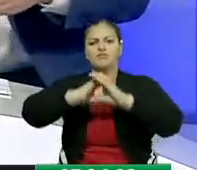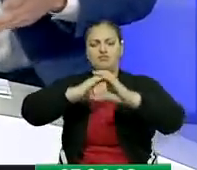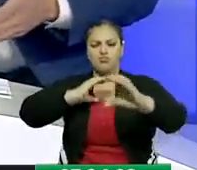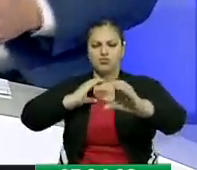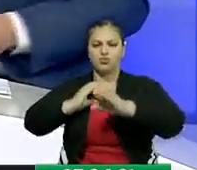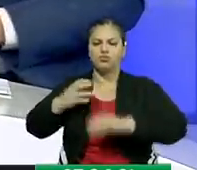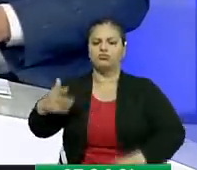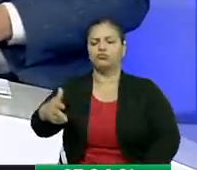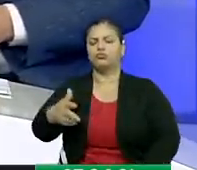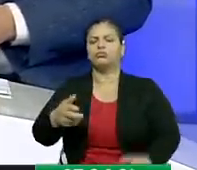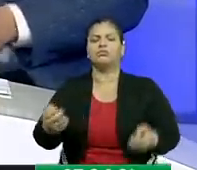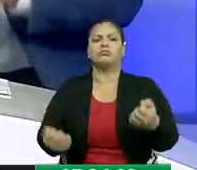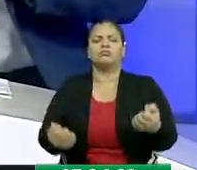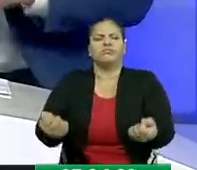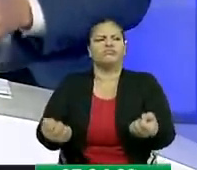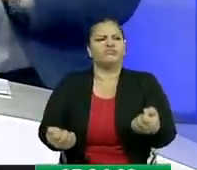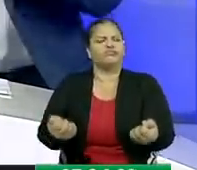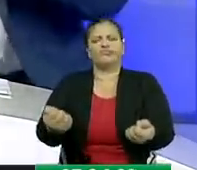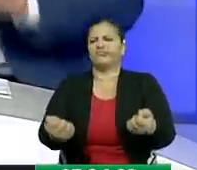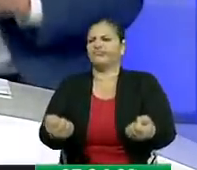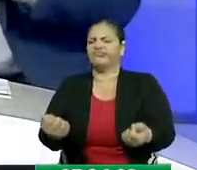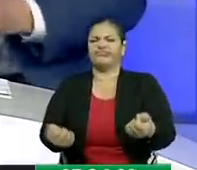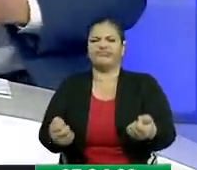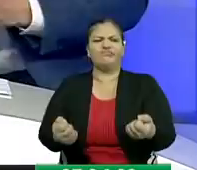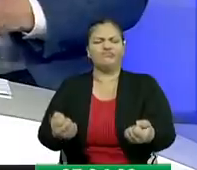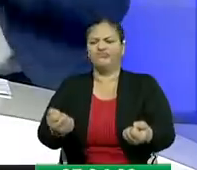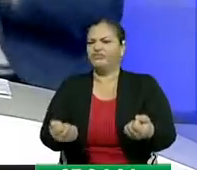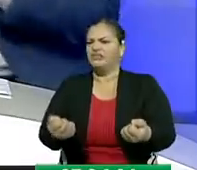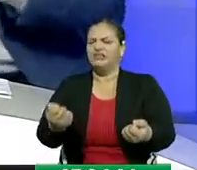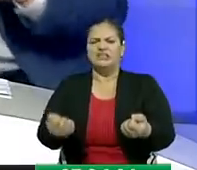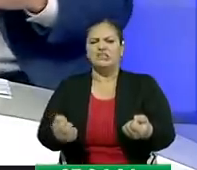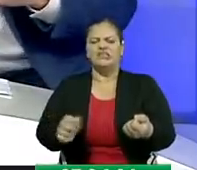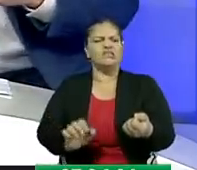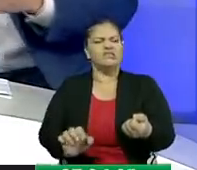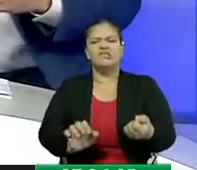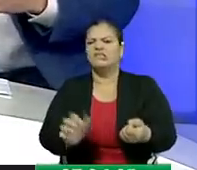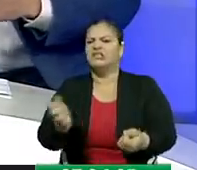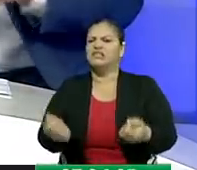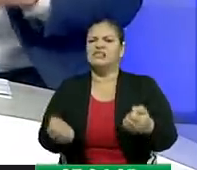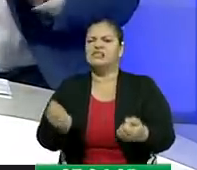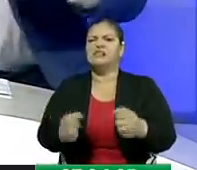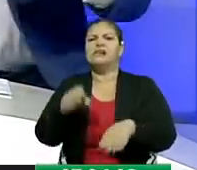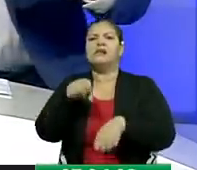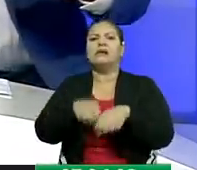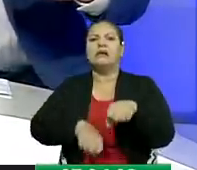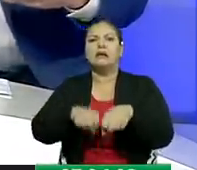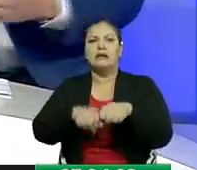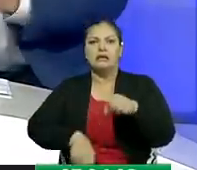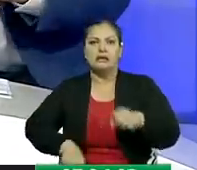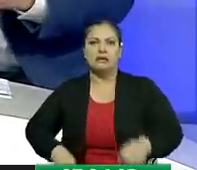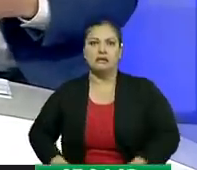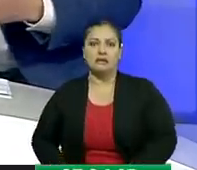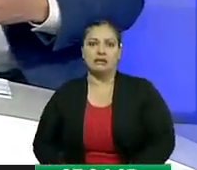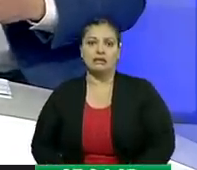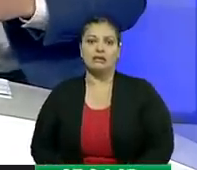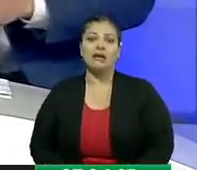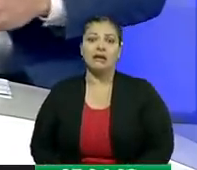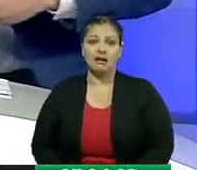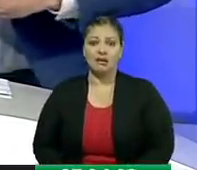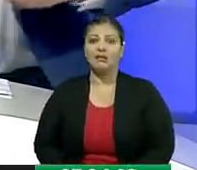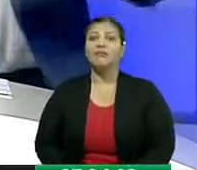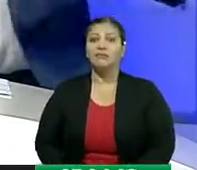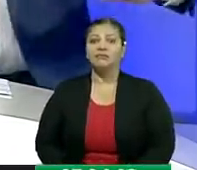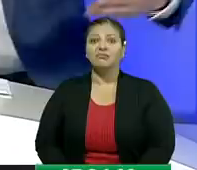por problemas mecánicos y no había ni una sola persona, nadie, absolutamente nadie que pueda examinar aquello. Y cómo es lo que tú dices